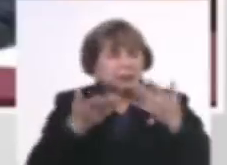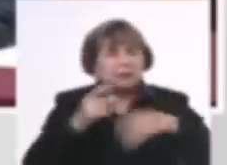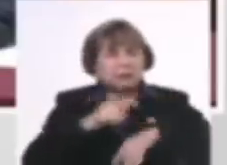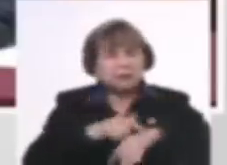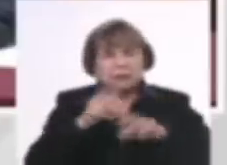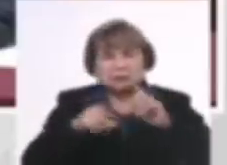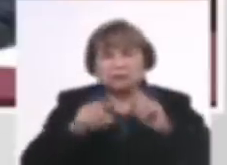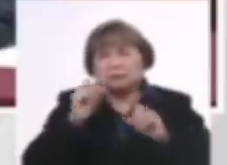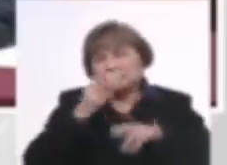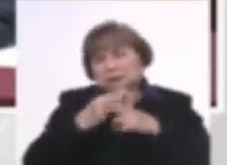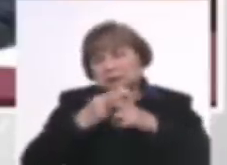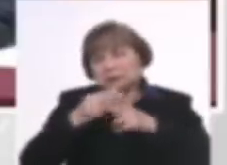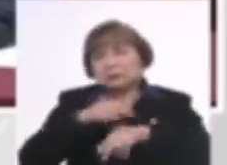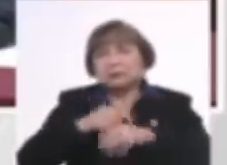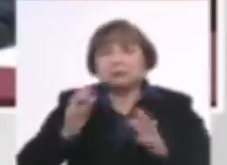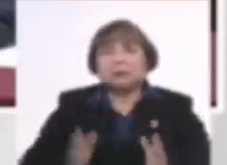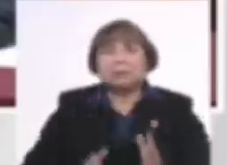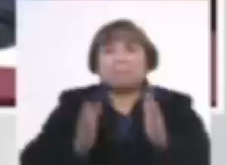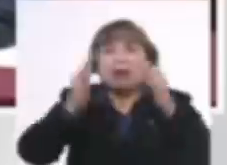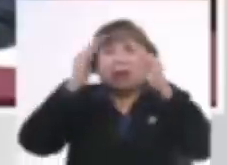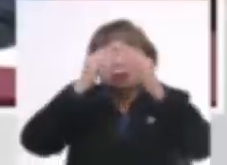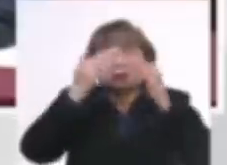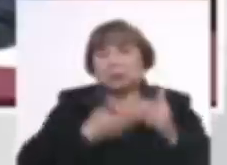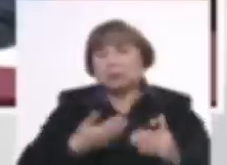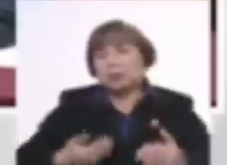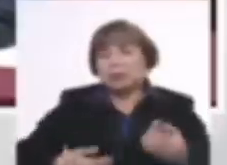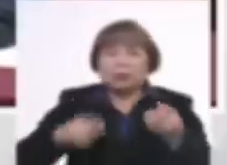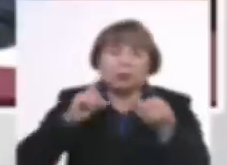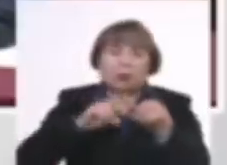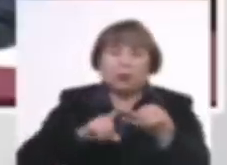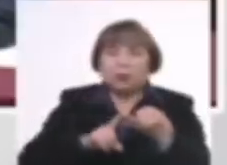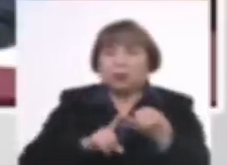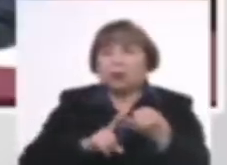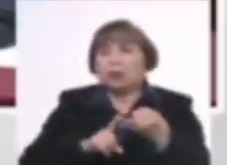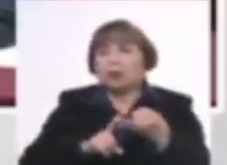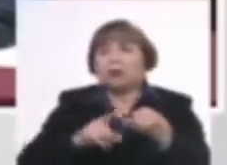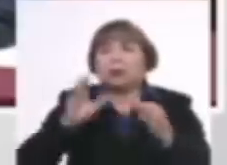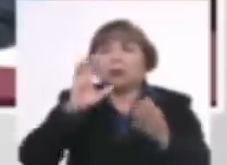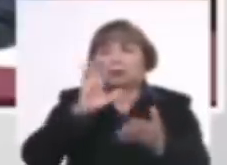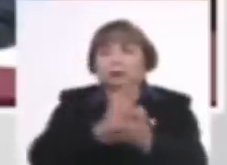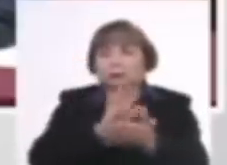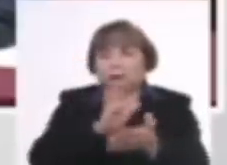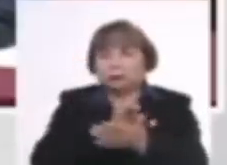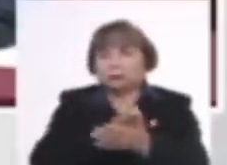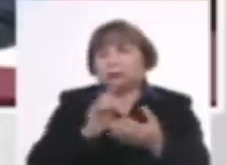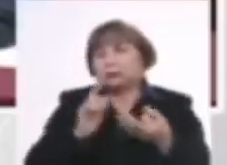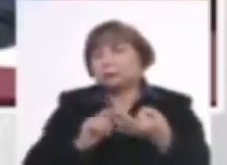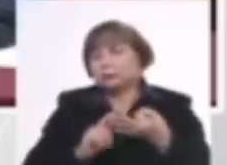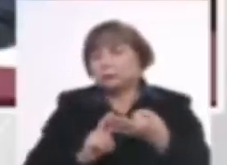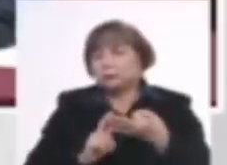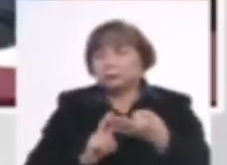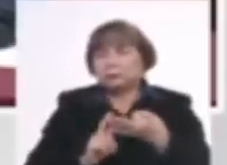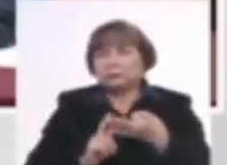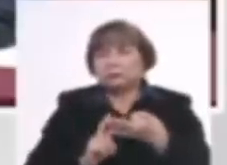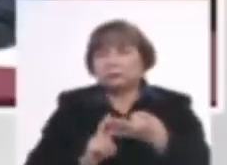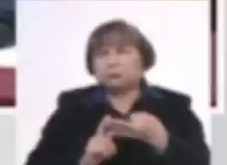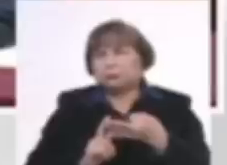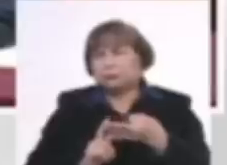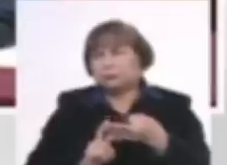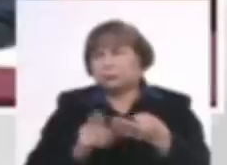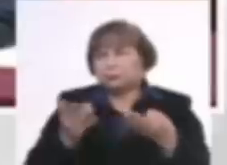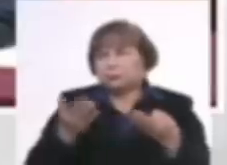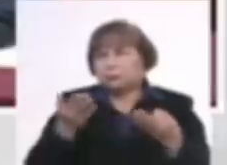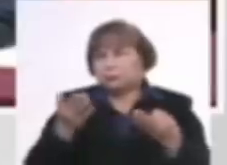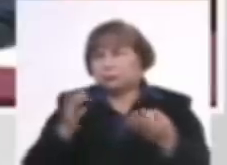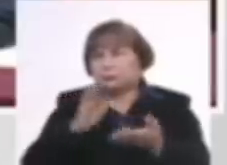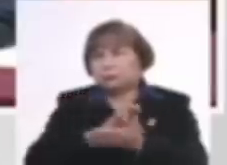Temporalmente vengo y estoy en Palacio de Gobierno, sino también en Chorrillos. ¿En Chorrillos? ¿Y